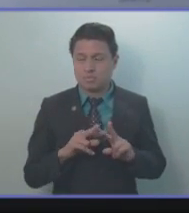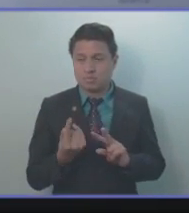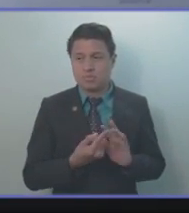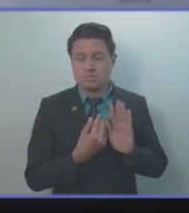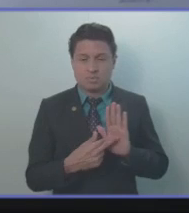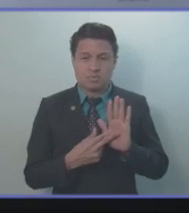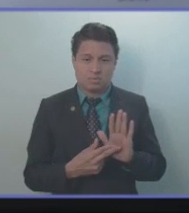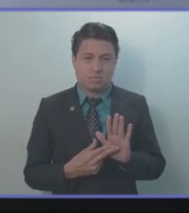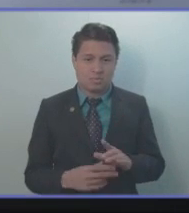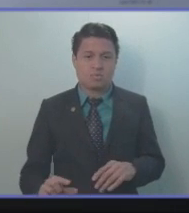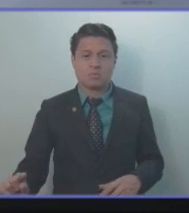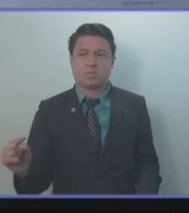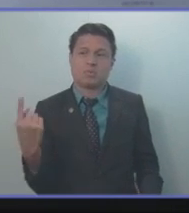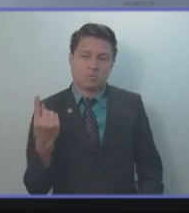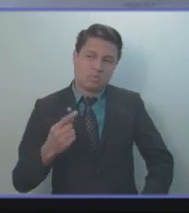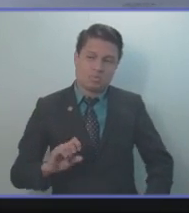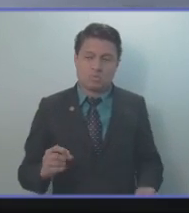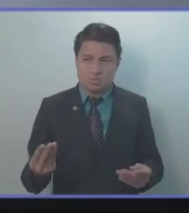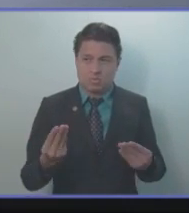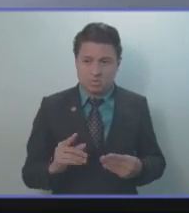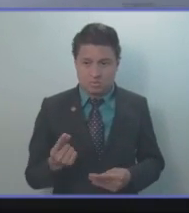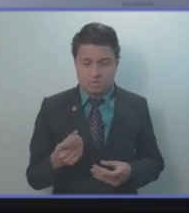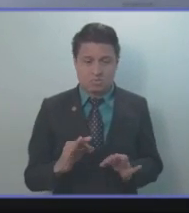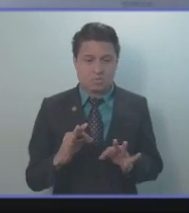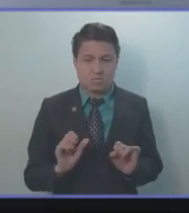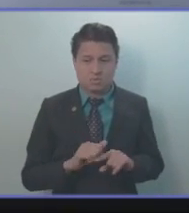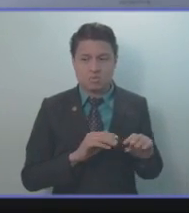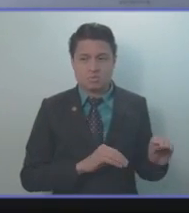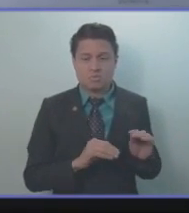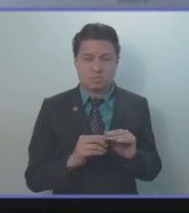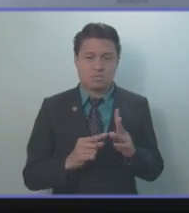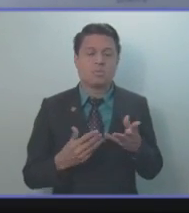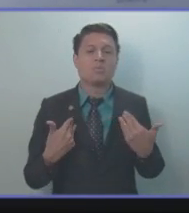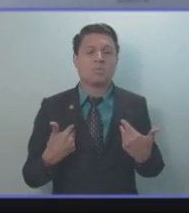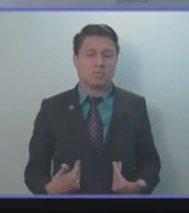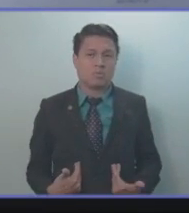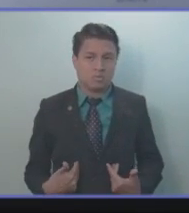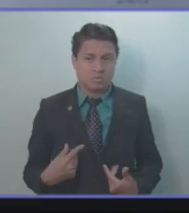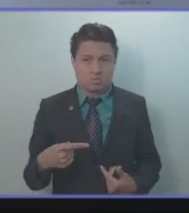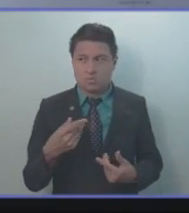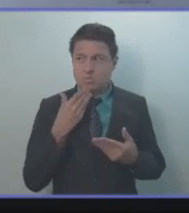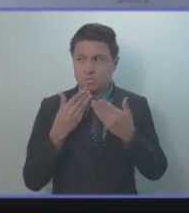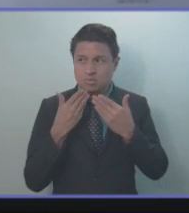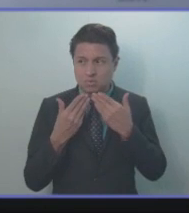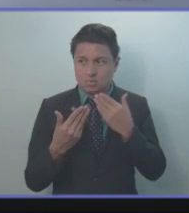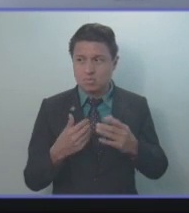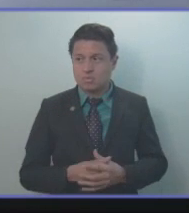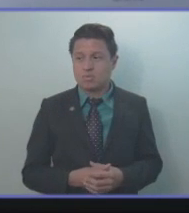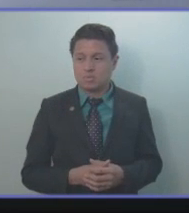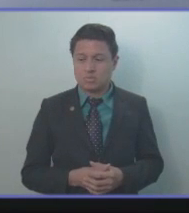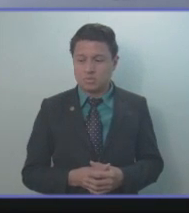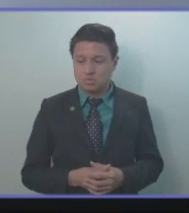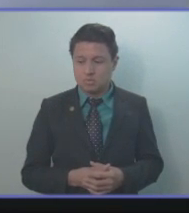referidos documentos únicos de entidad servirán únicamente para ejercer el derecho al que se refiere el inciso,